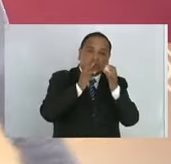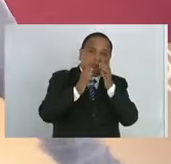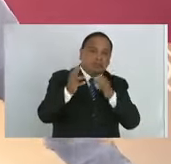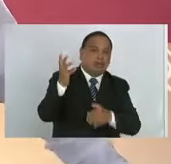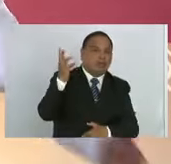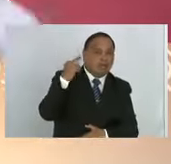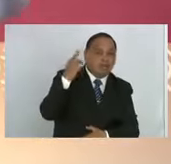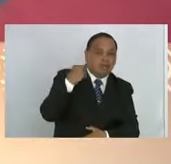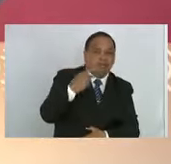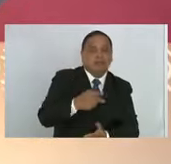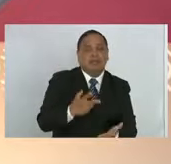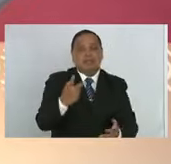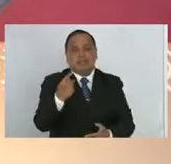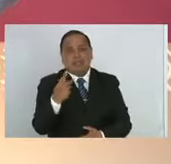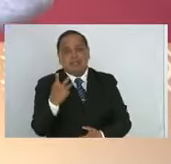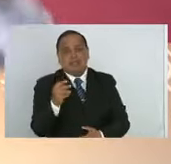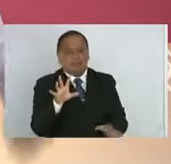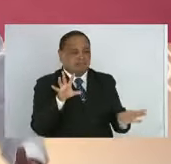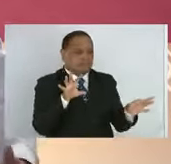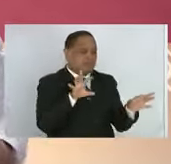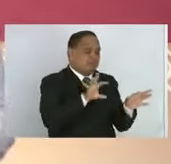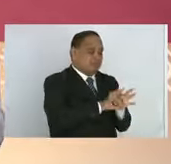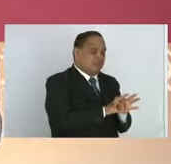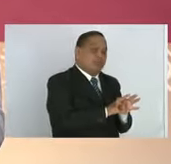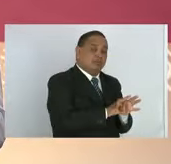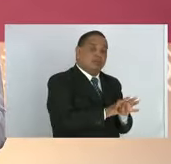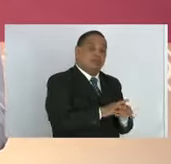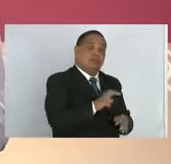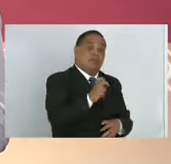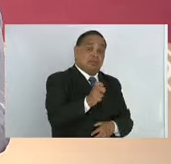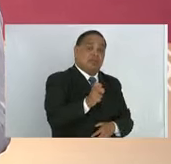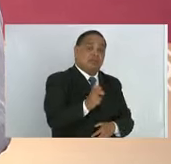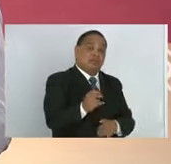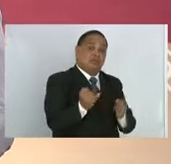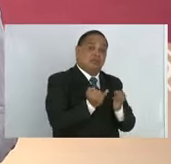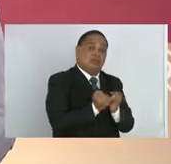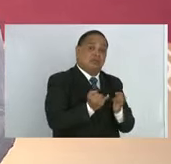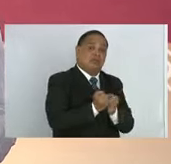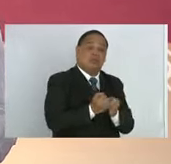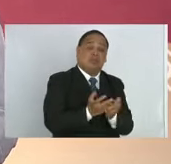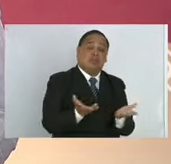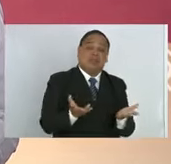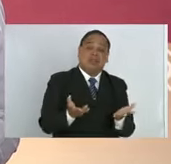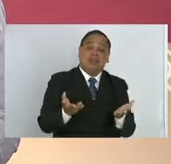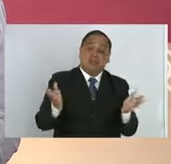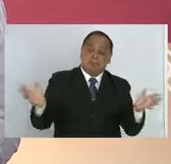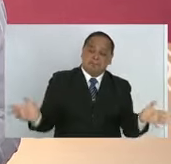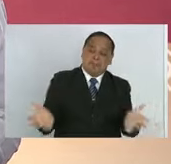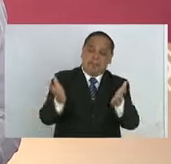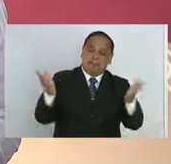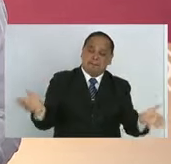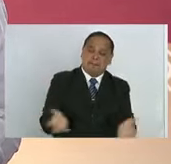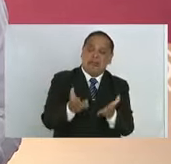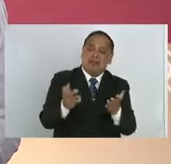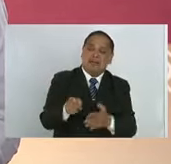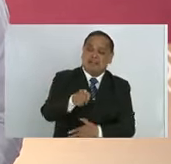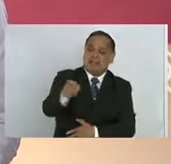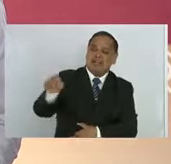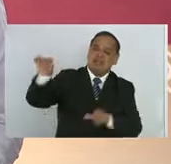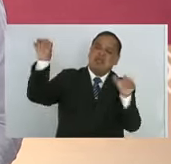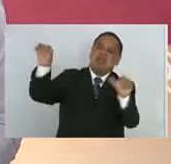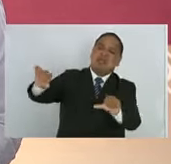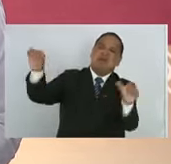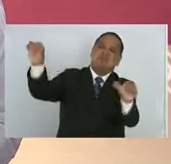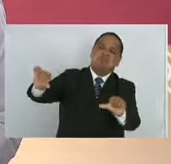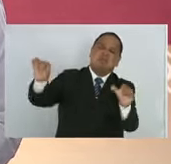que nos hicieron campañas de desprestigio. Bueno, ya